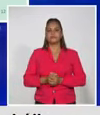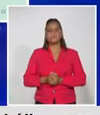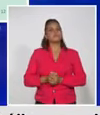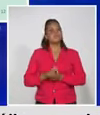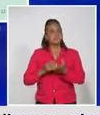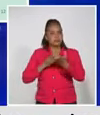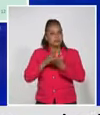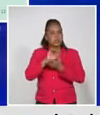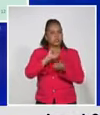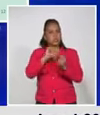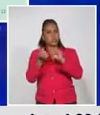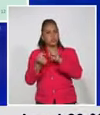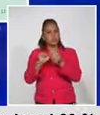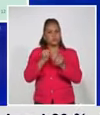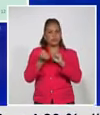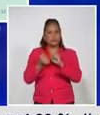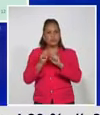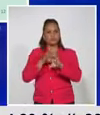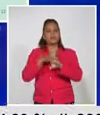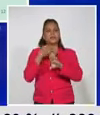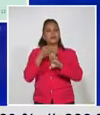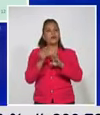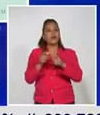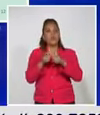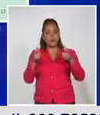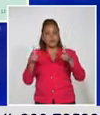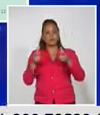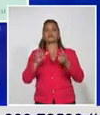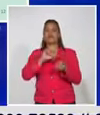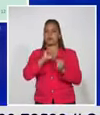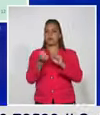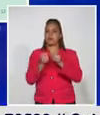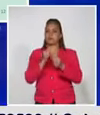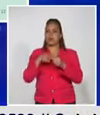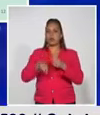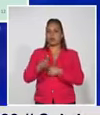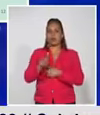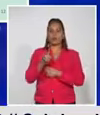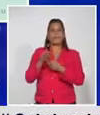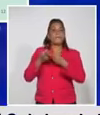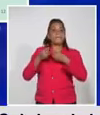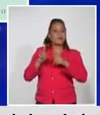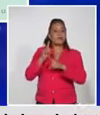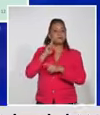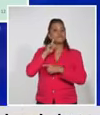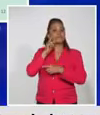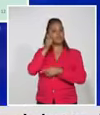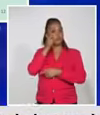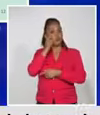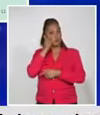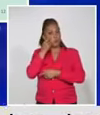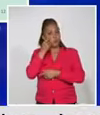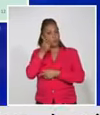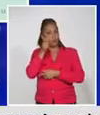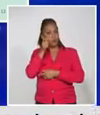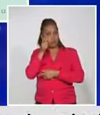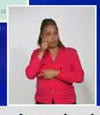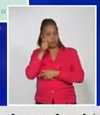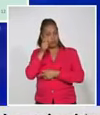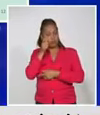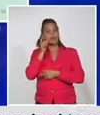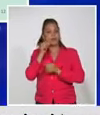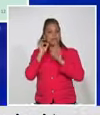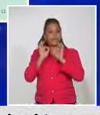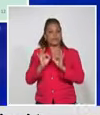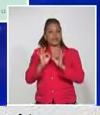manteniendo un control después de un incremento elevado que tuvo, pero ojo, porque realmente